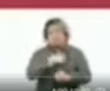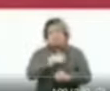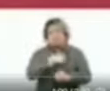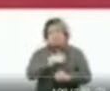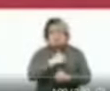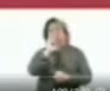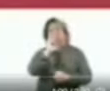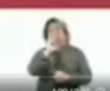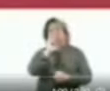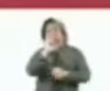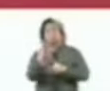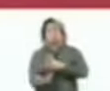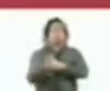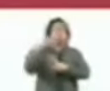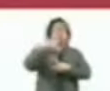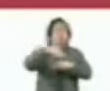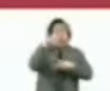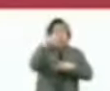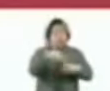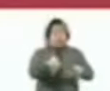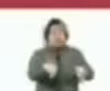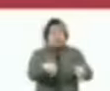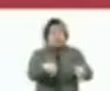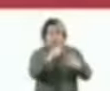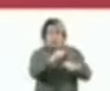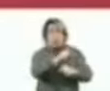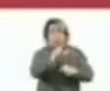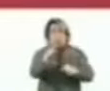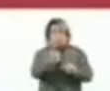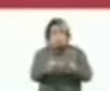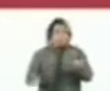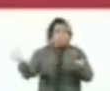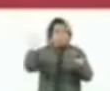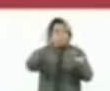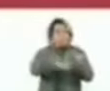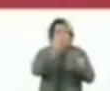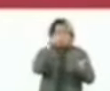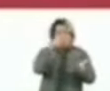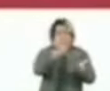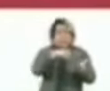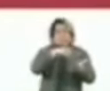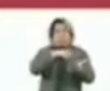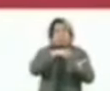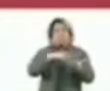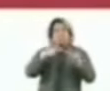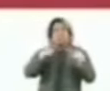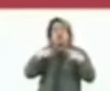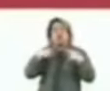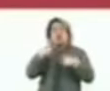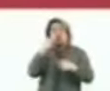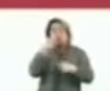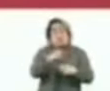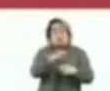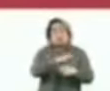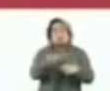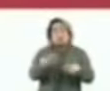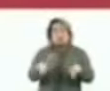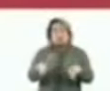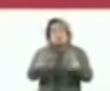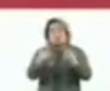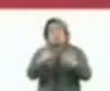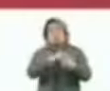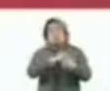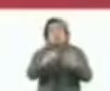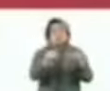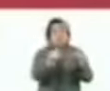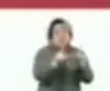incorporando en todos los mercados públicos puntos terminales de venta para que puedan recibir tarjetas